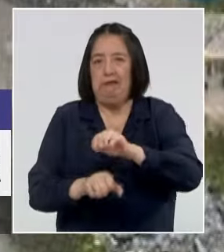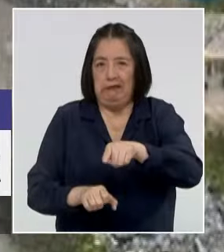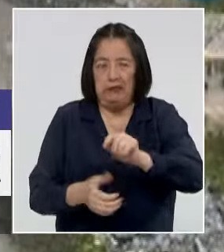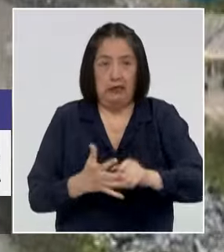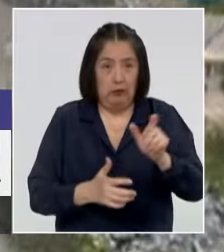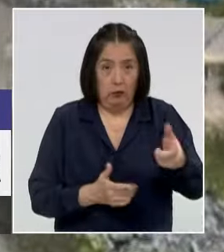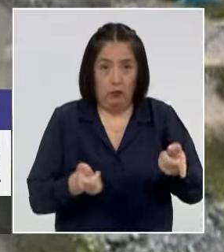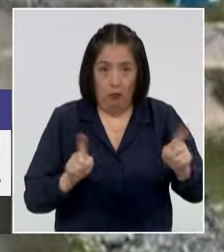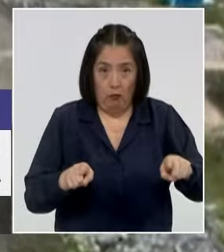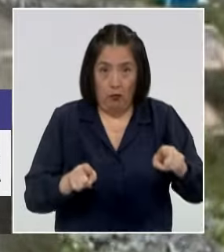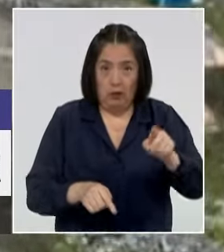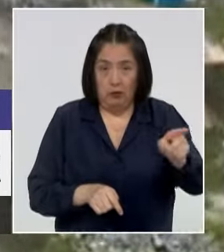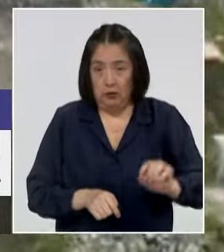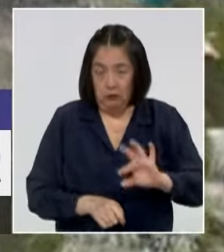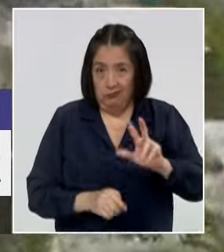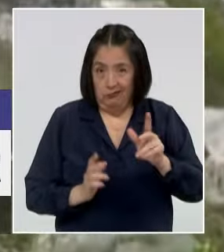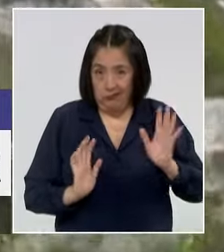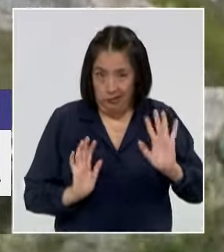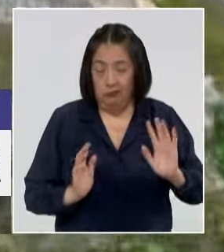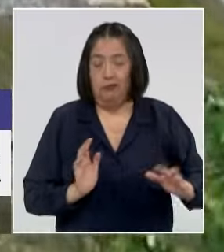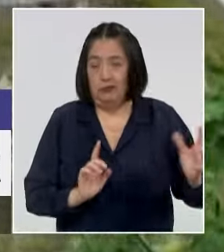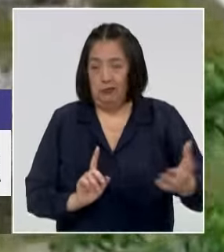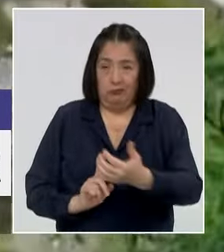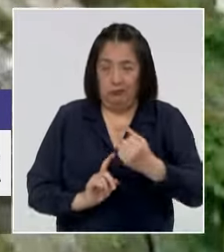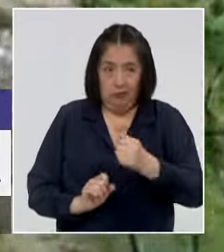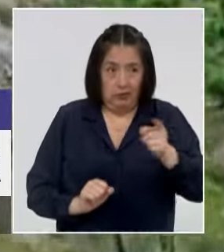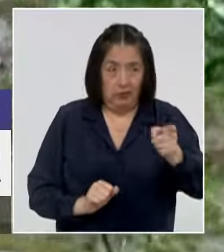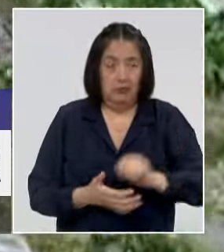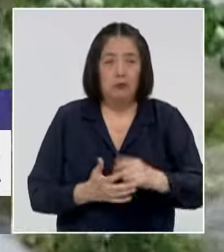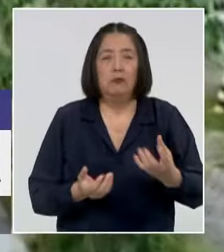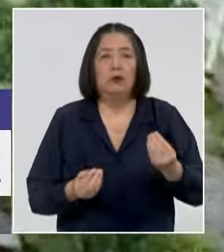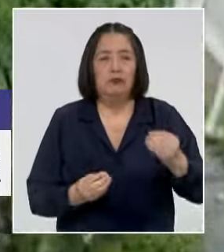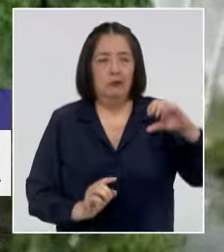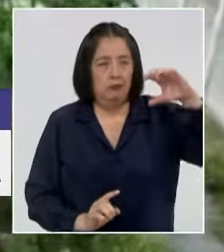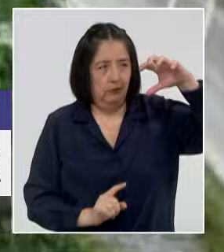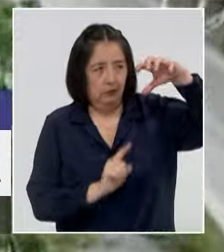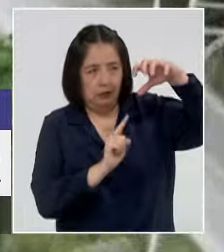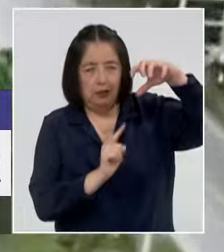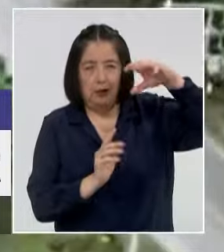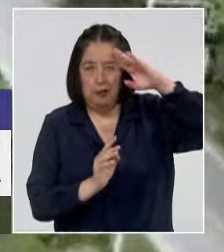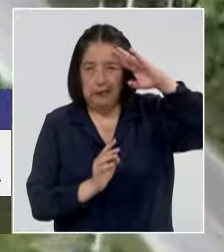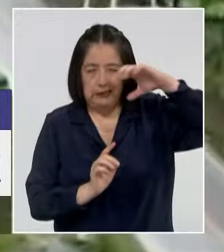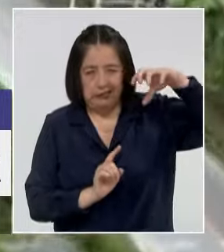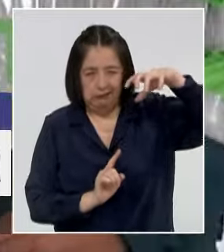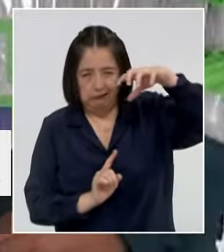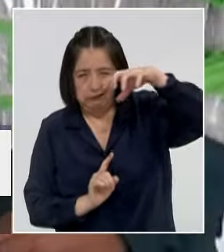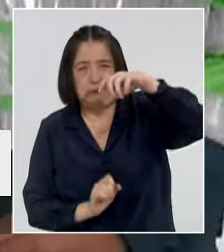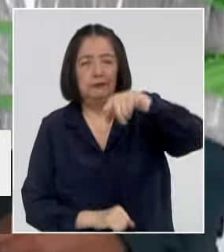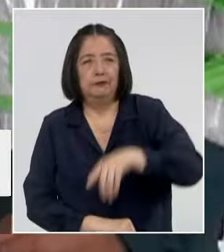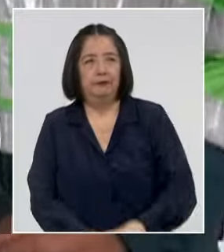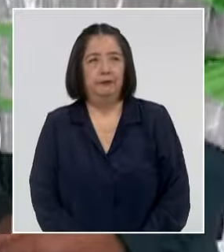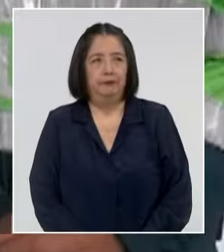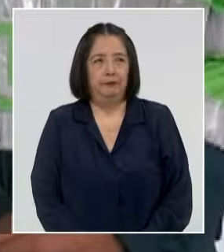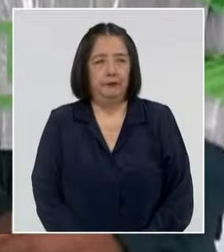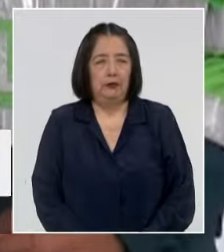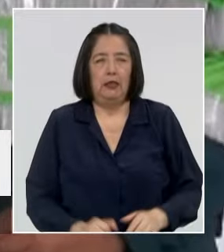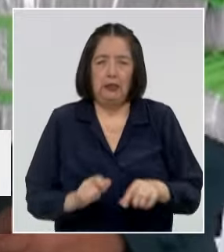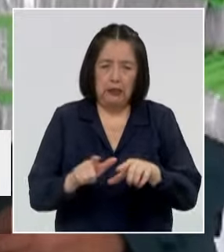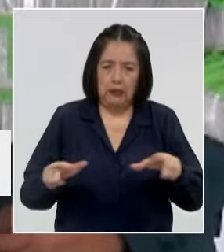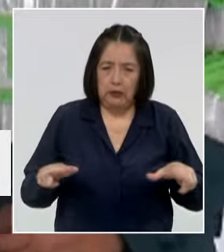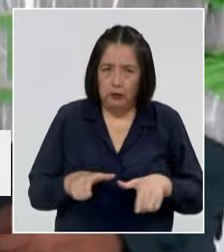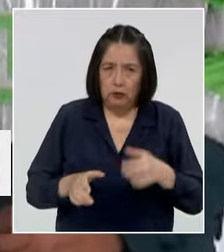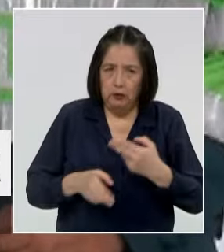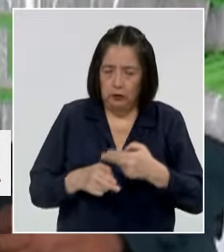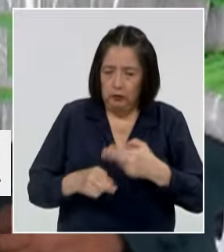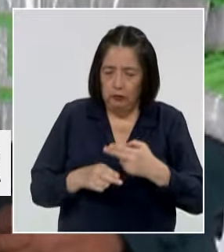estos presuntos delincuentes, además, fue captada por un dron de la policía. En la zona de San